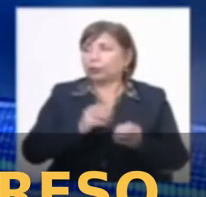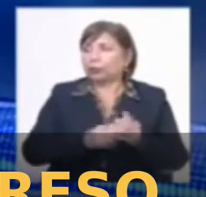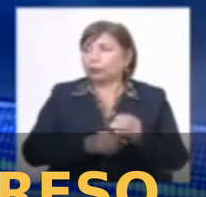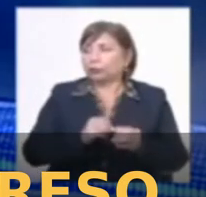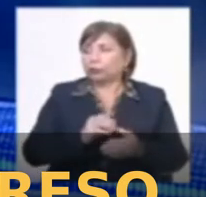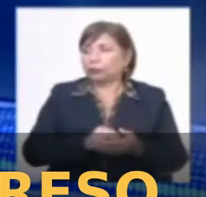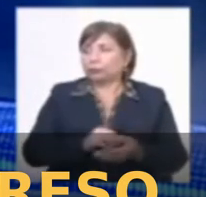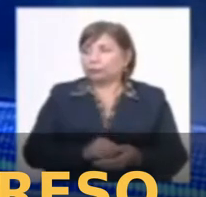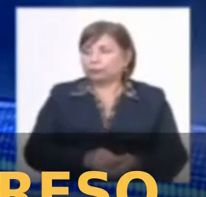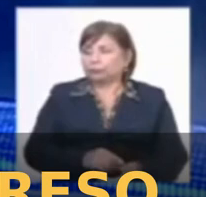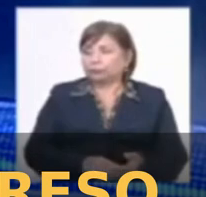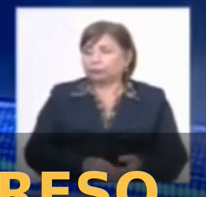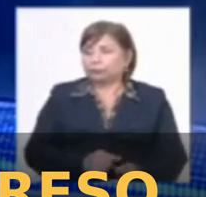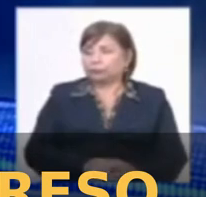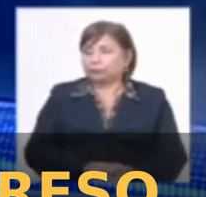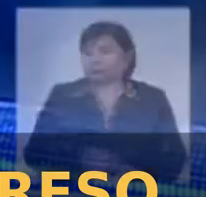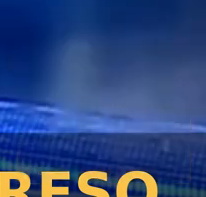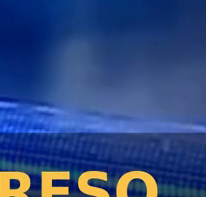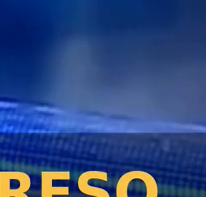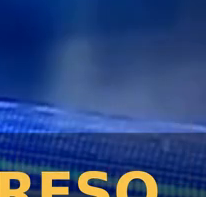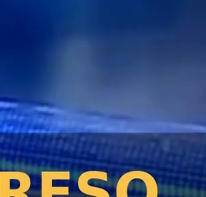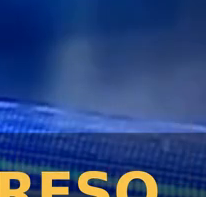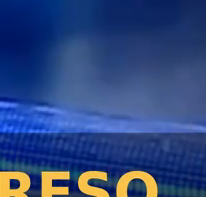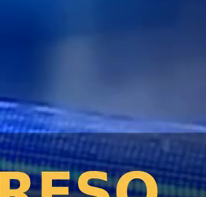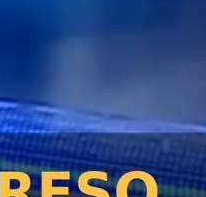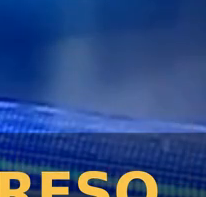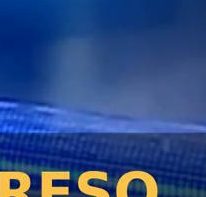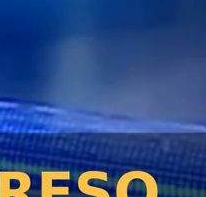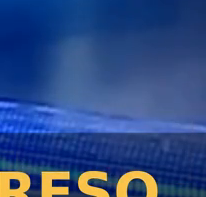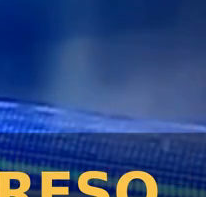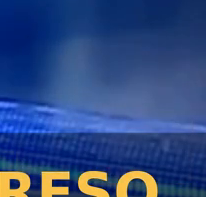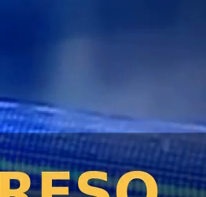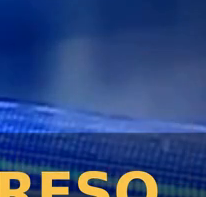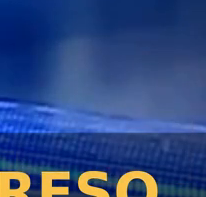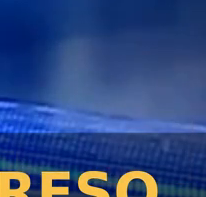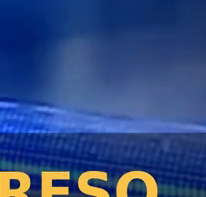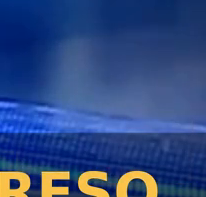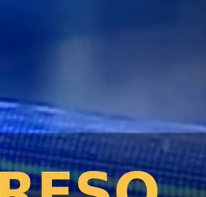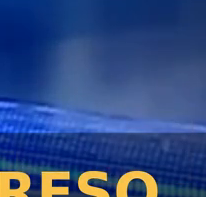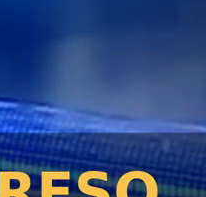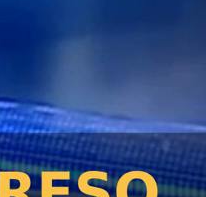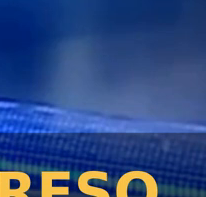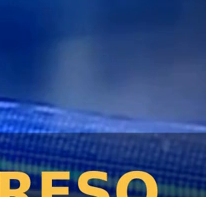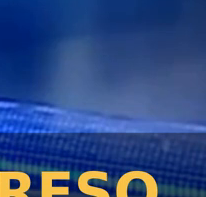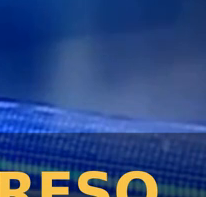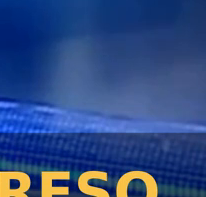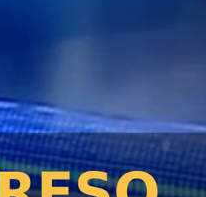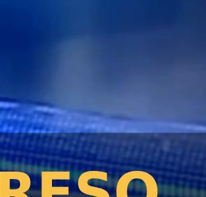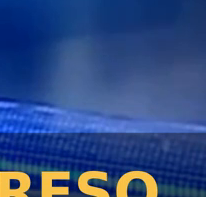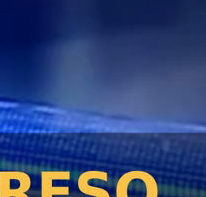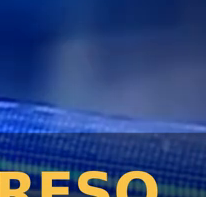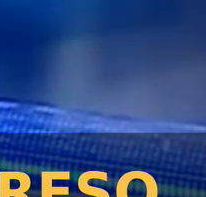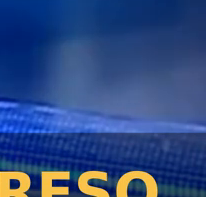López, quien ha venido acompañada de su abogado César Nakazaki. Desde